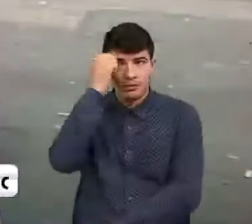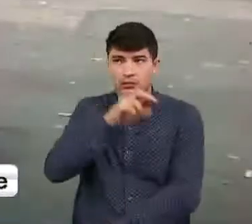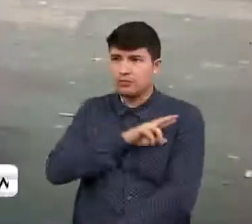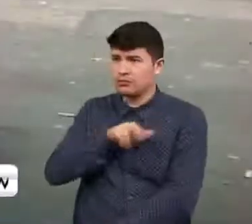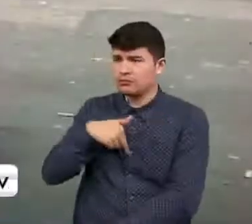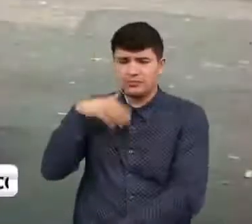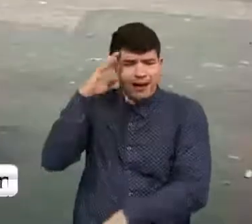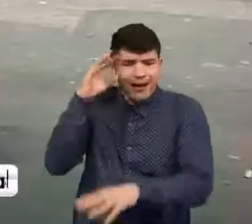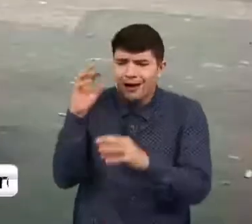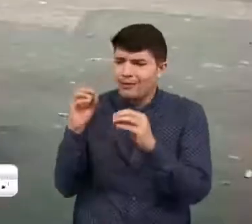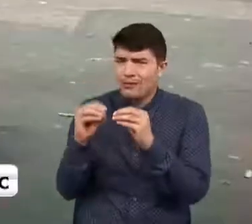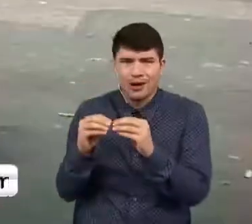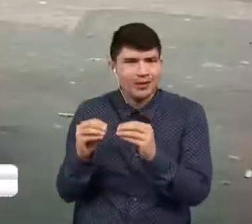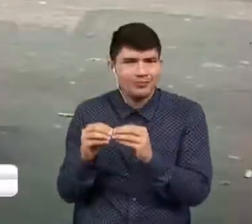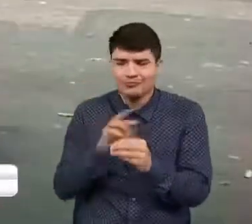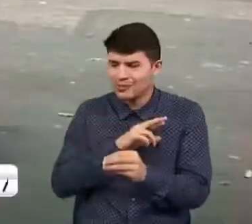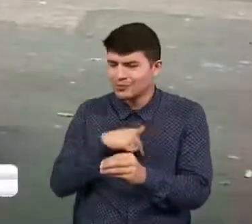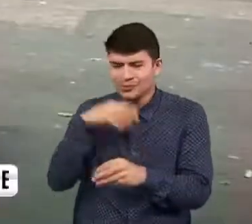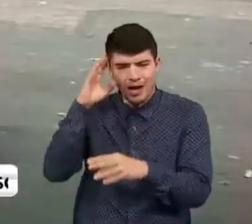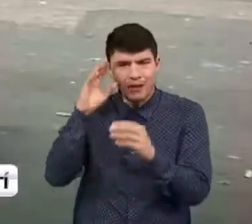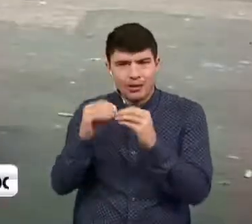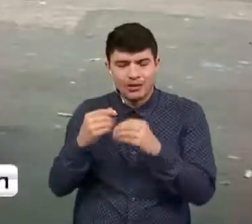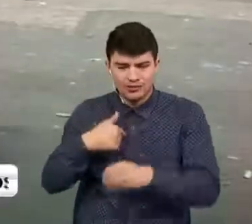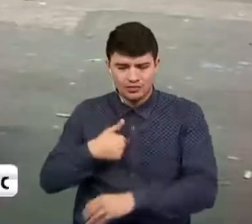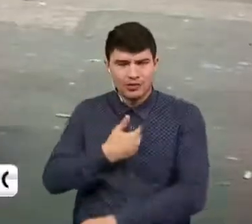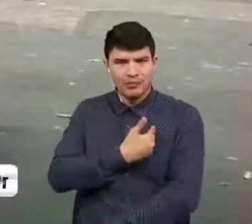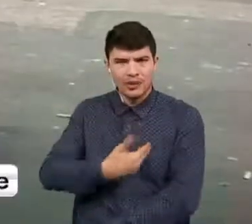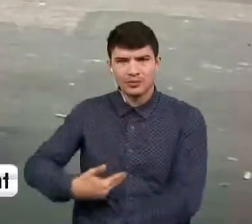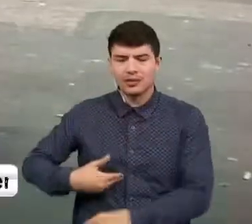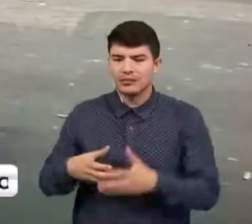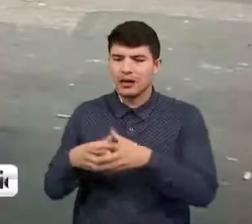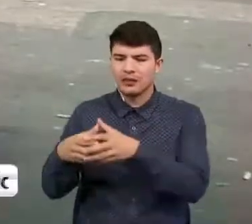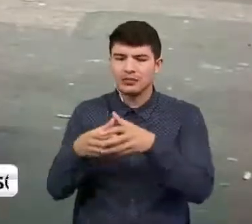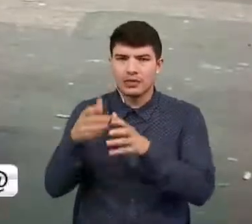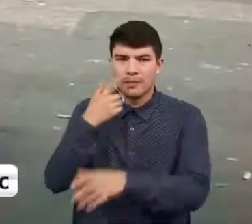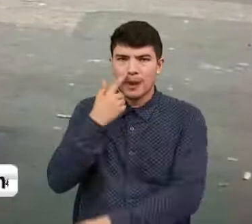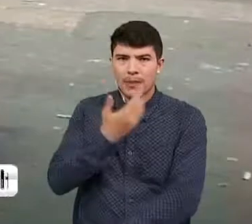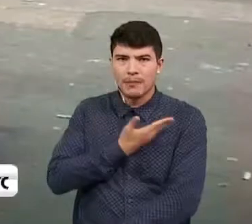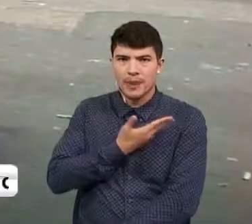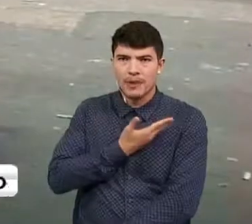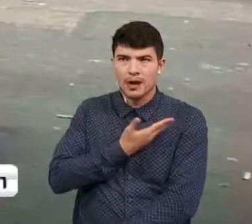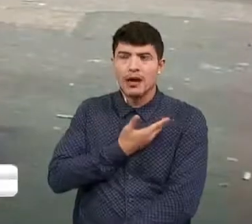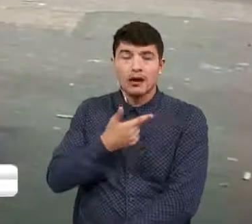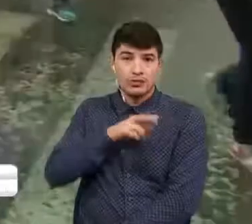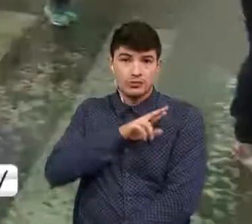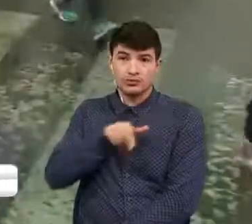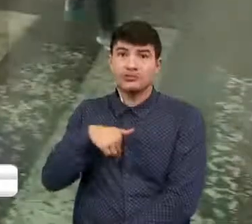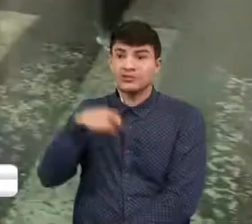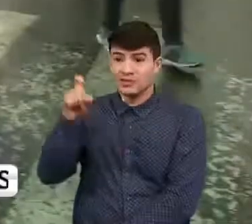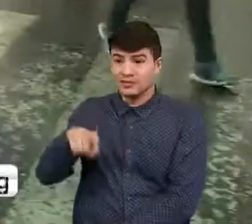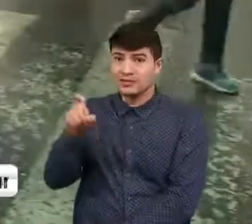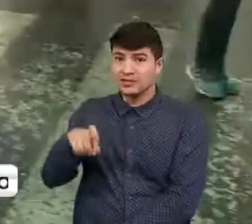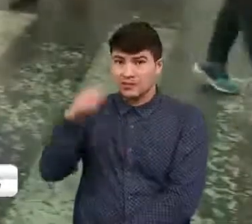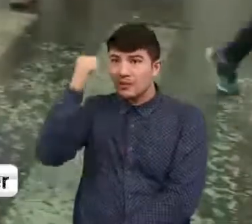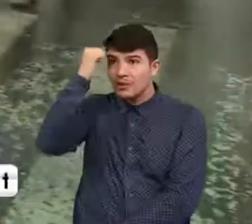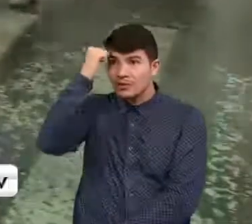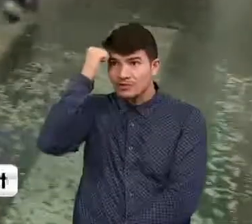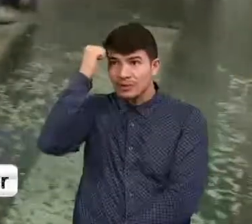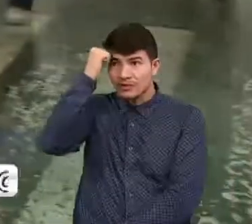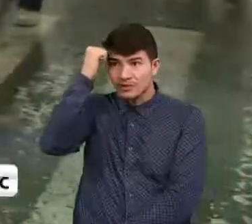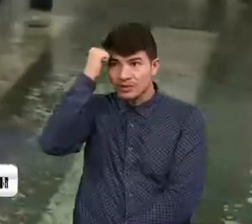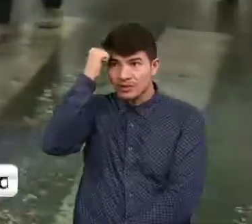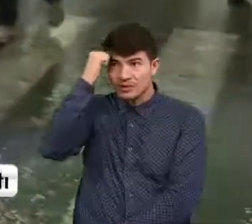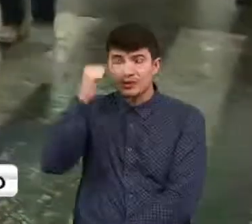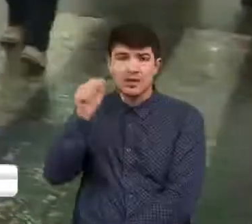total acuerdo hablo como presidente de la asociación porque necesitamos que nuestros profesores pues